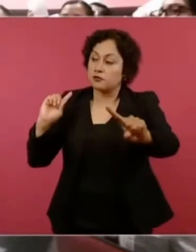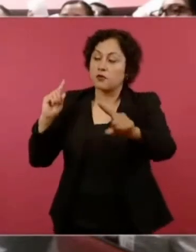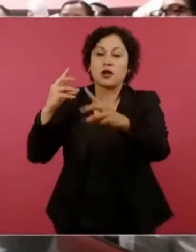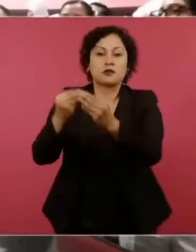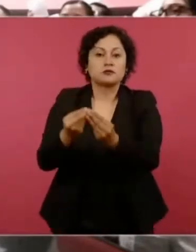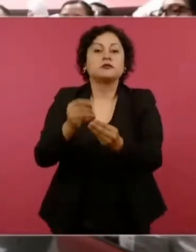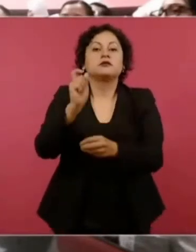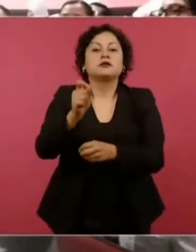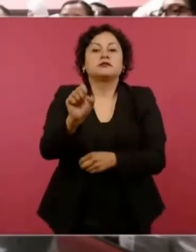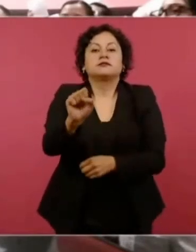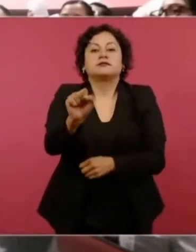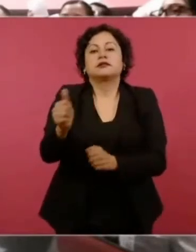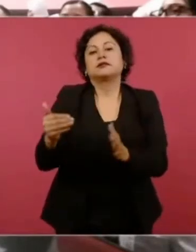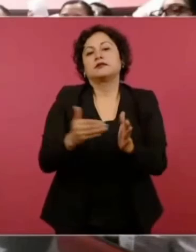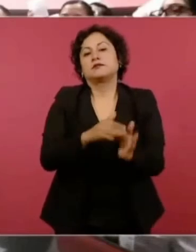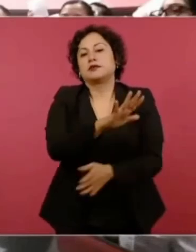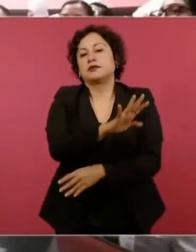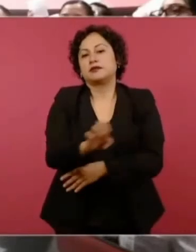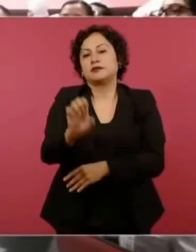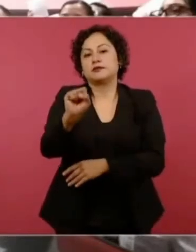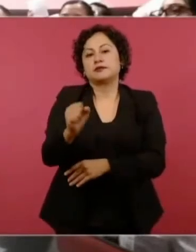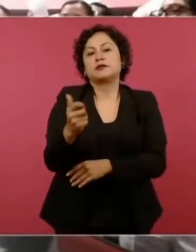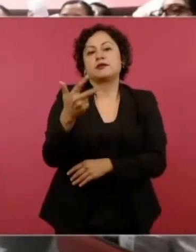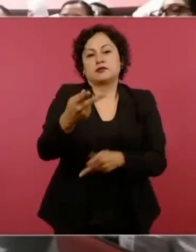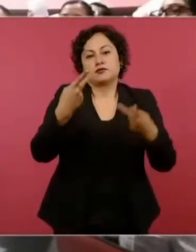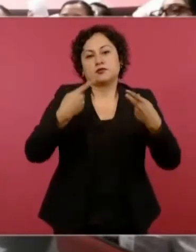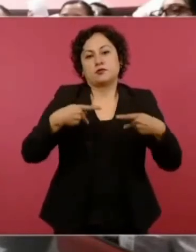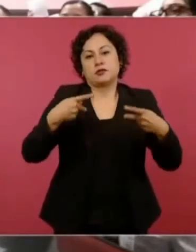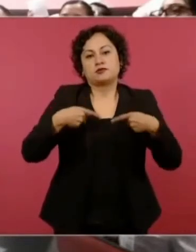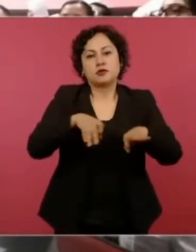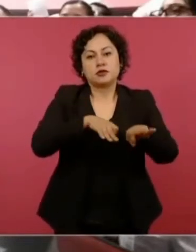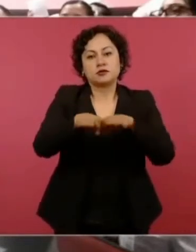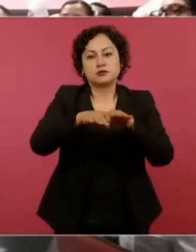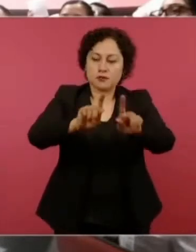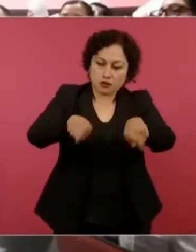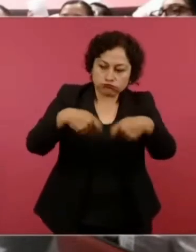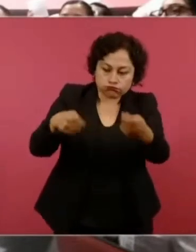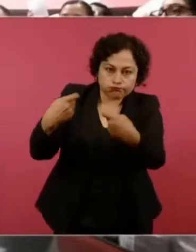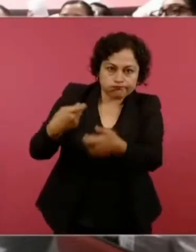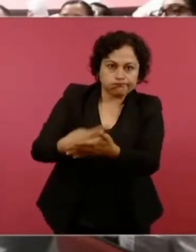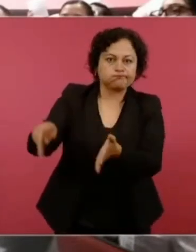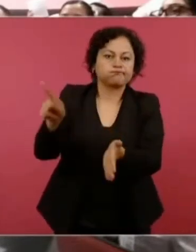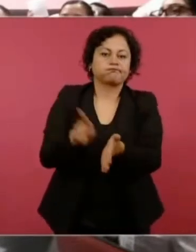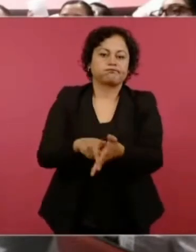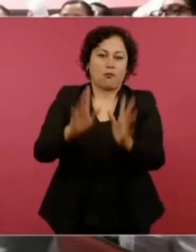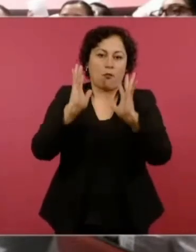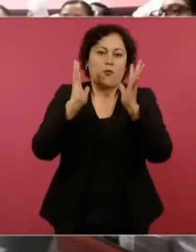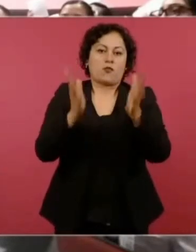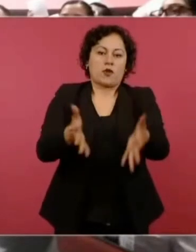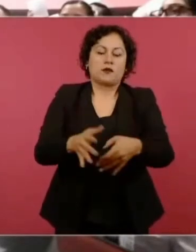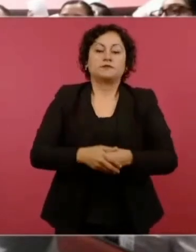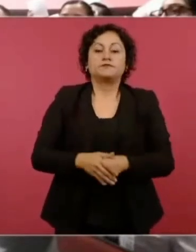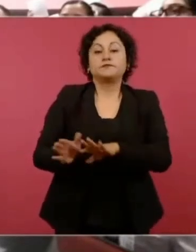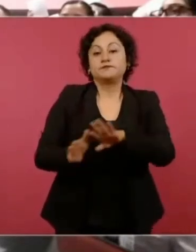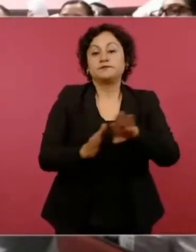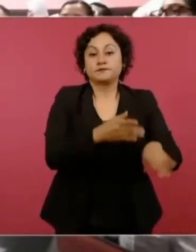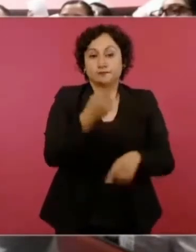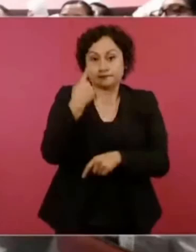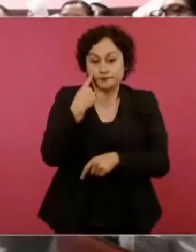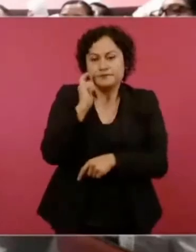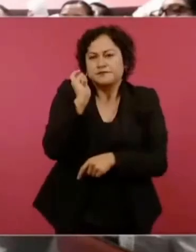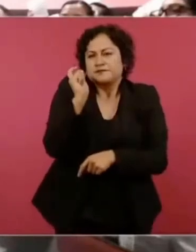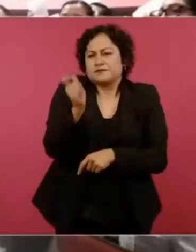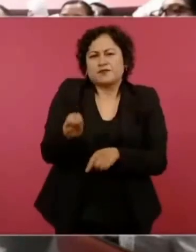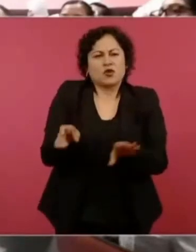a 60,578 trabajadoras y trabajadores. La siguiente, solo para explicar un poco los criterios de estas